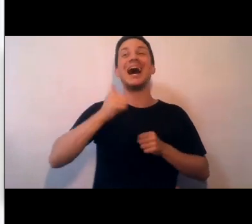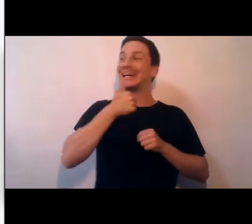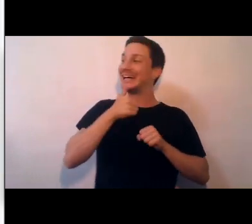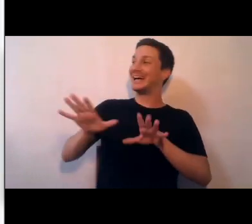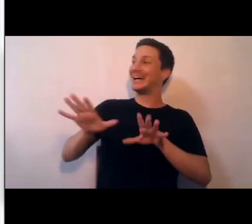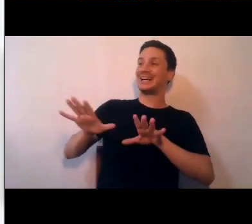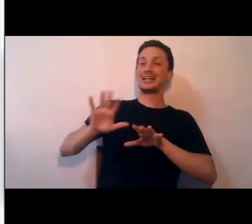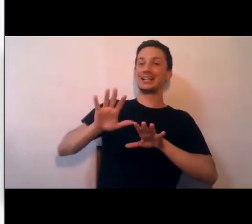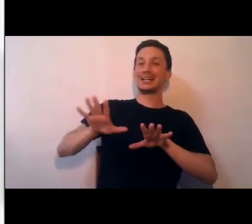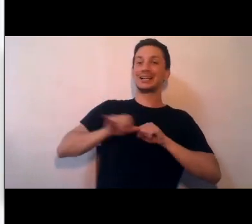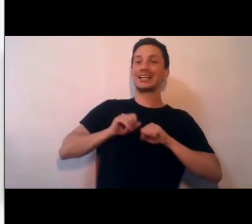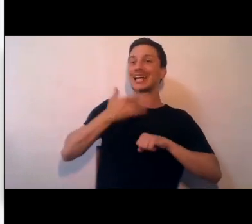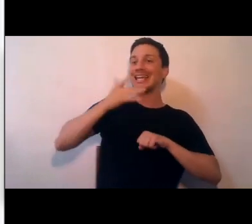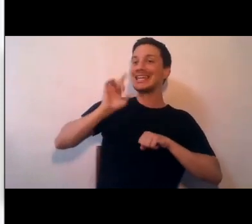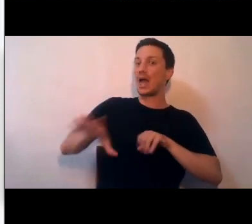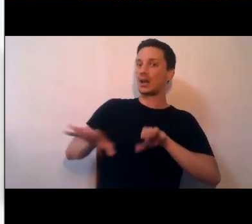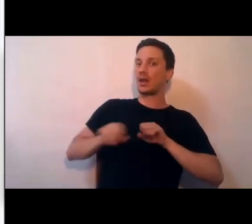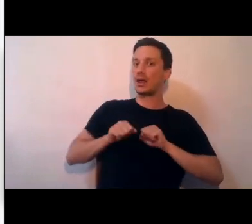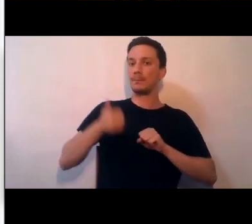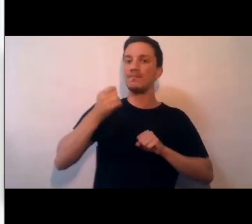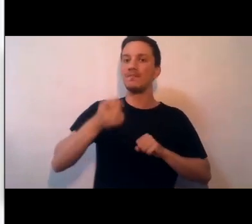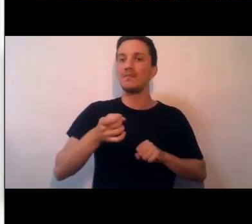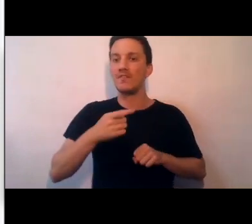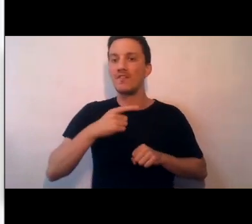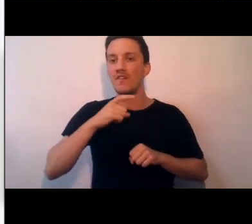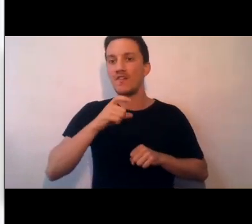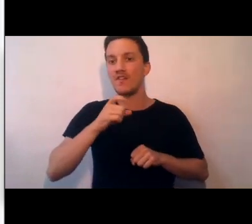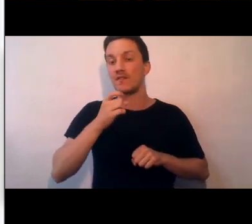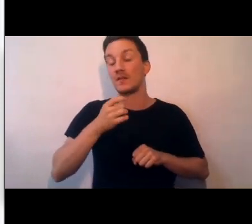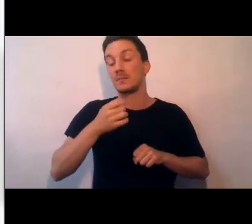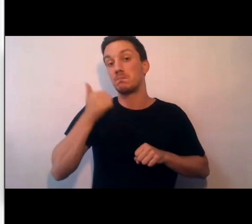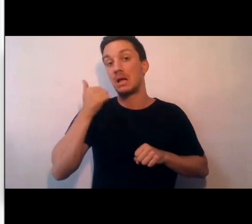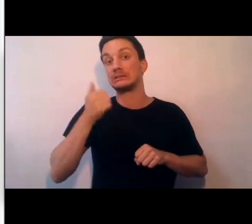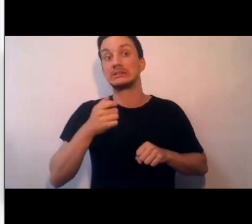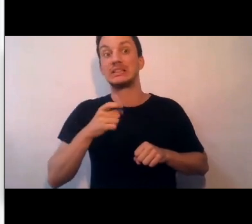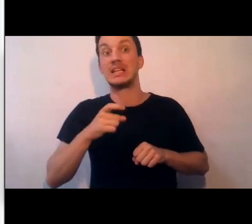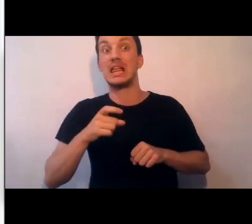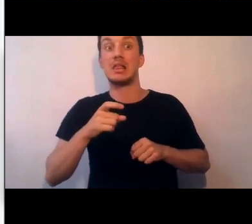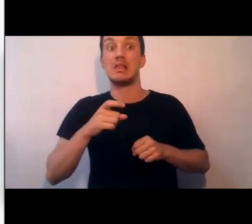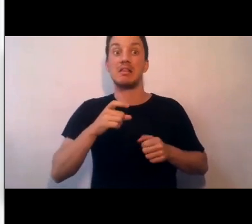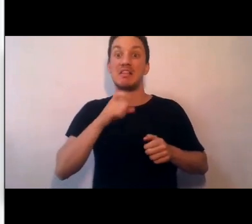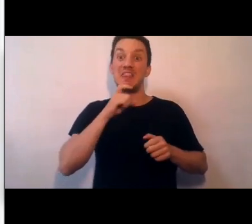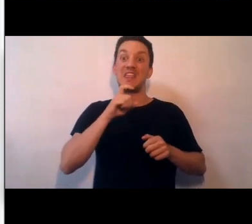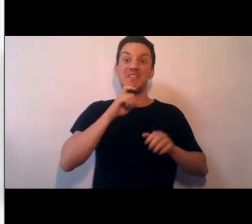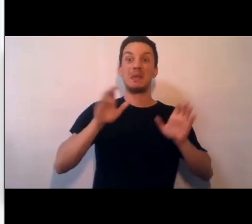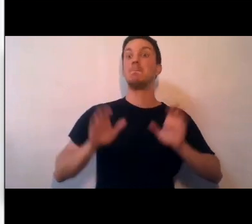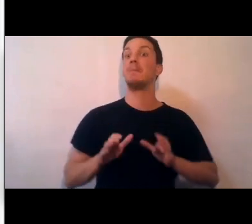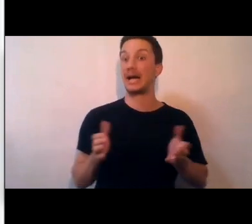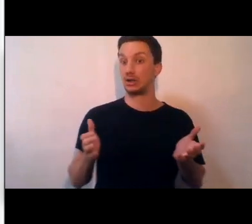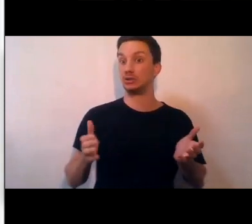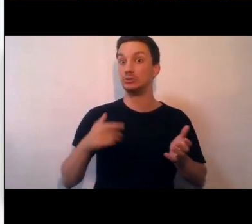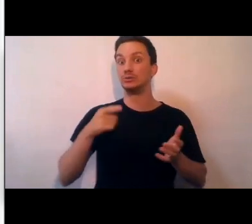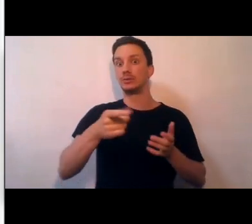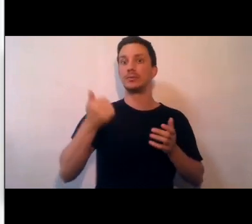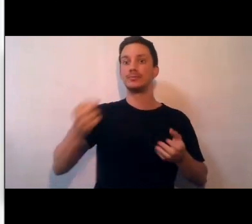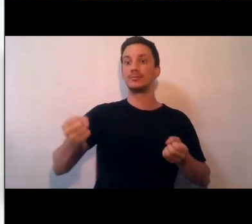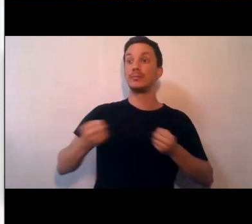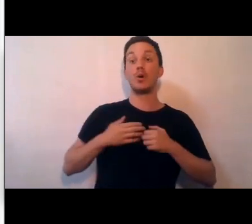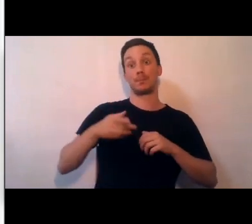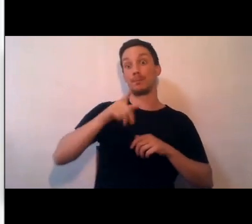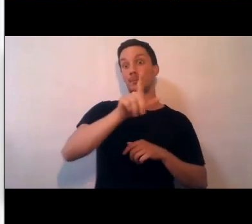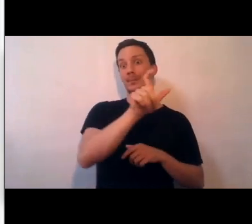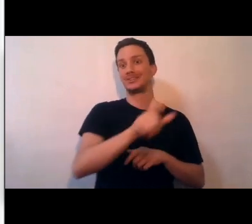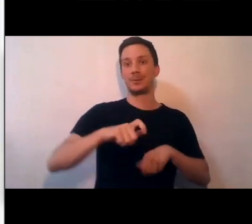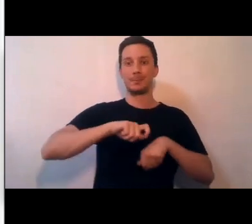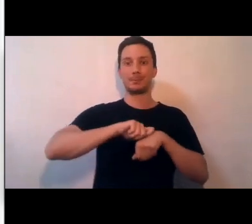que tenía esta barrera cutánea alterada, pues es más fácil que el virus no se cuele entre las rendijas, infecte la piel y